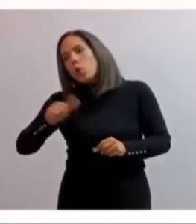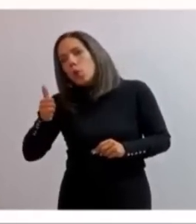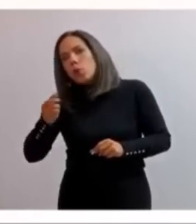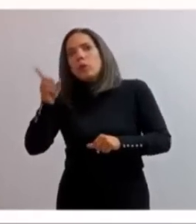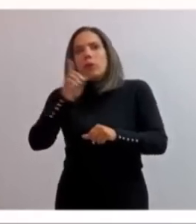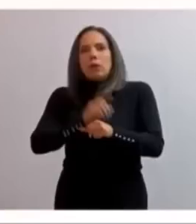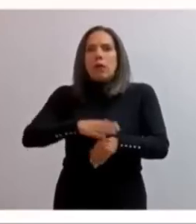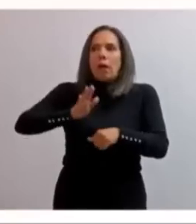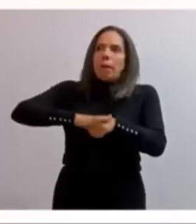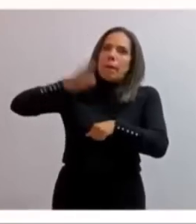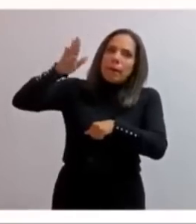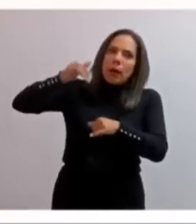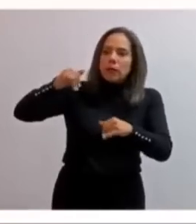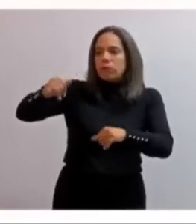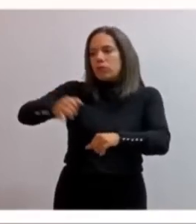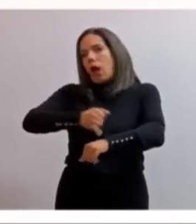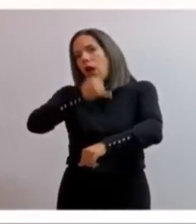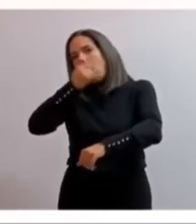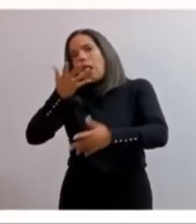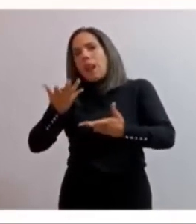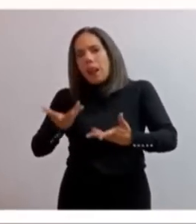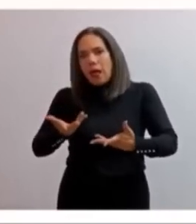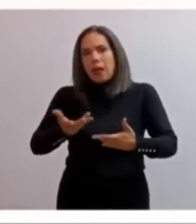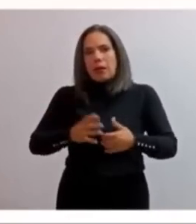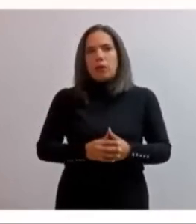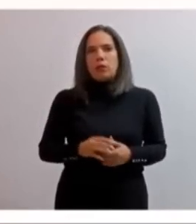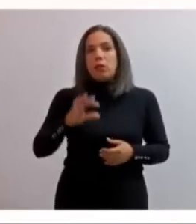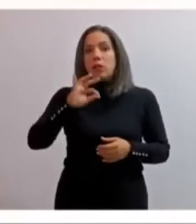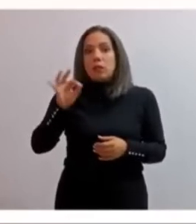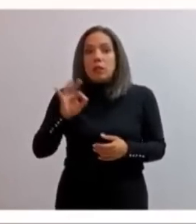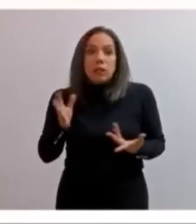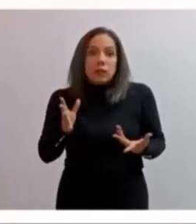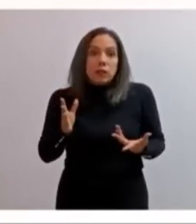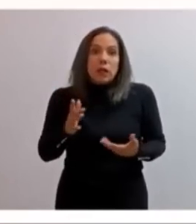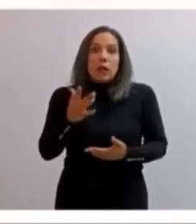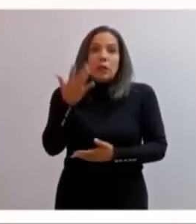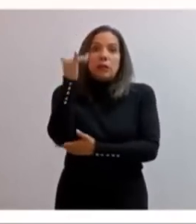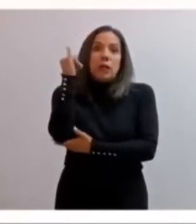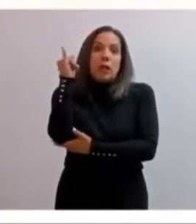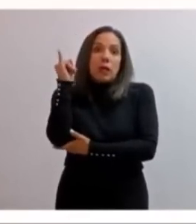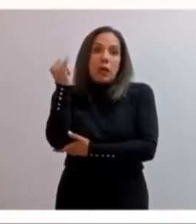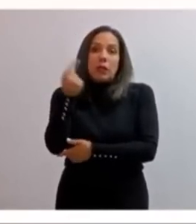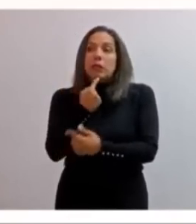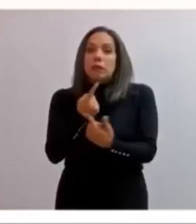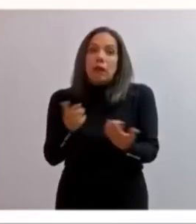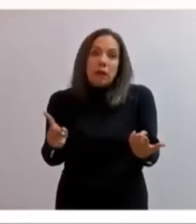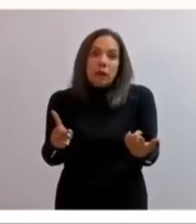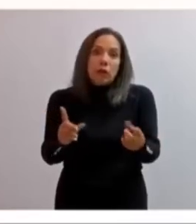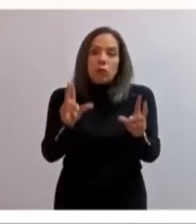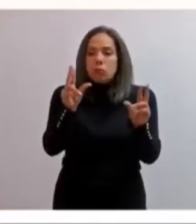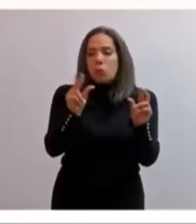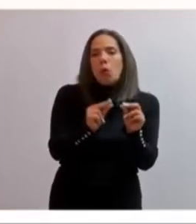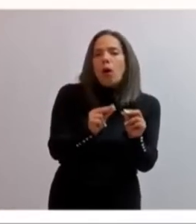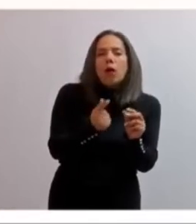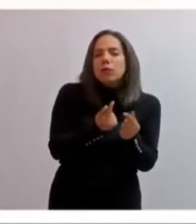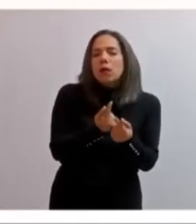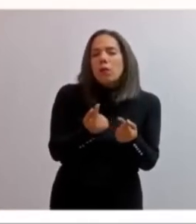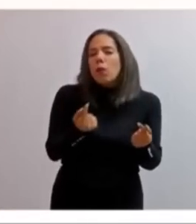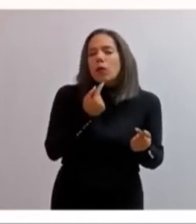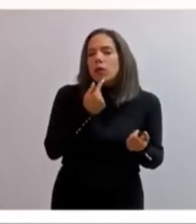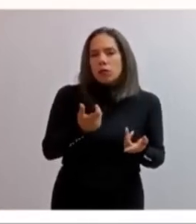porque la escuela primaria tenga un número más reducido de docentes. Y hay consejos técnicos que funcionan con